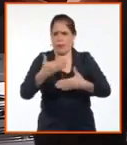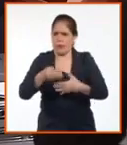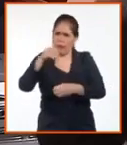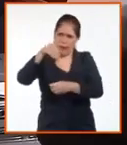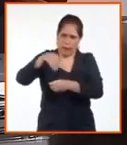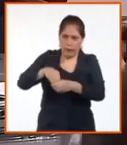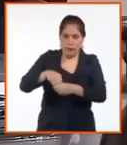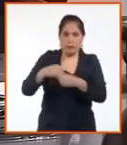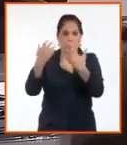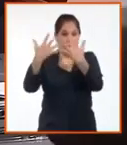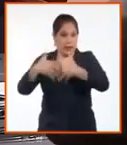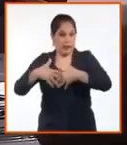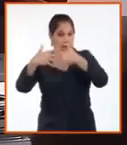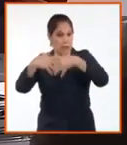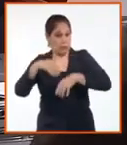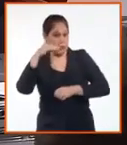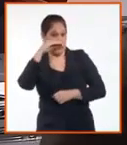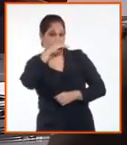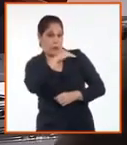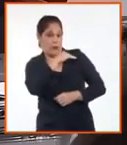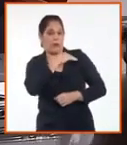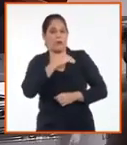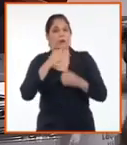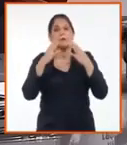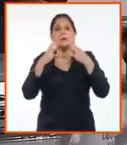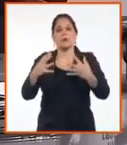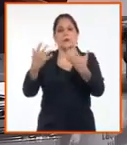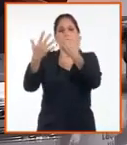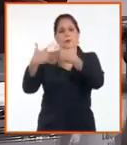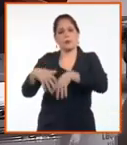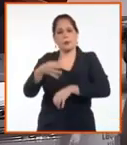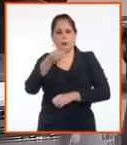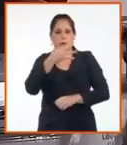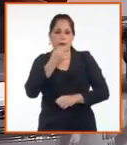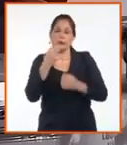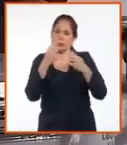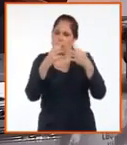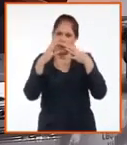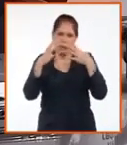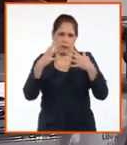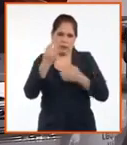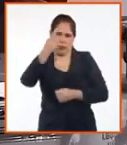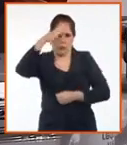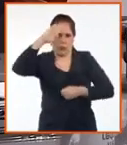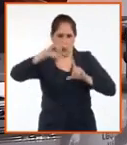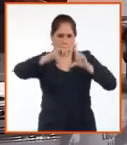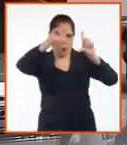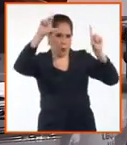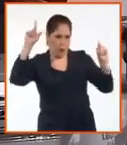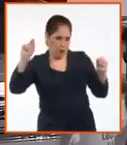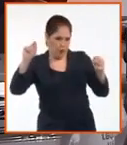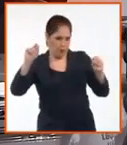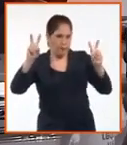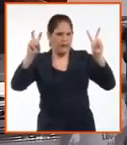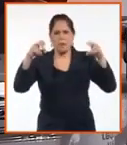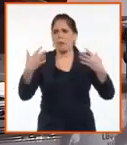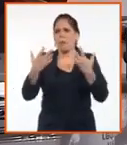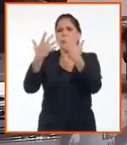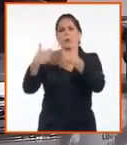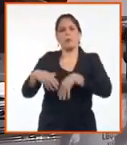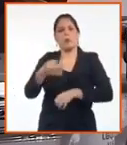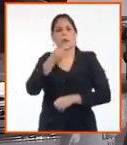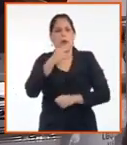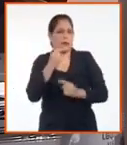industria vital para nuestro para nuestro país pero todo esto desafío en el tema de la producción de medicamentos en